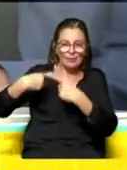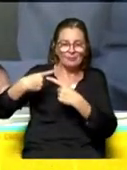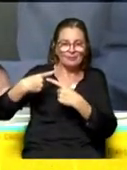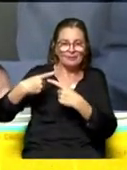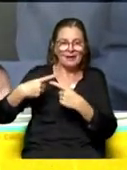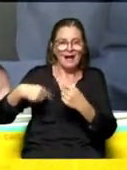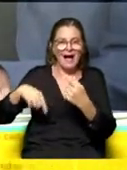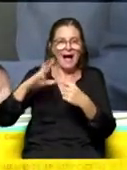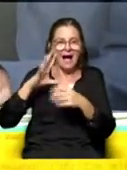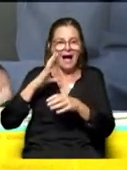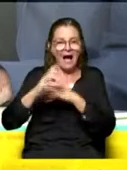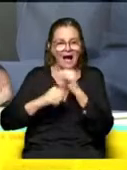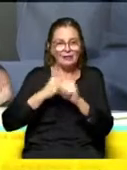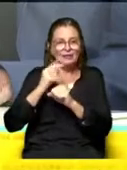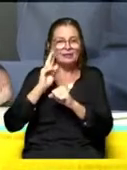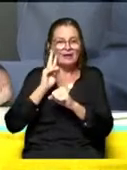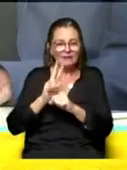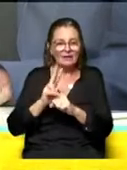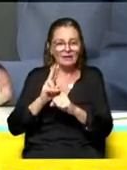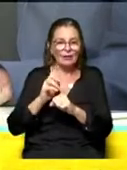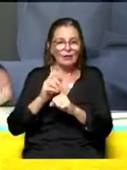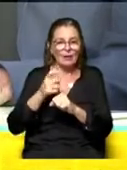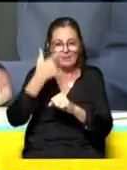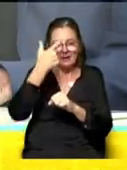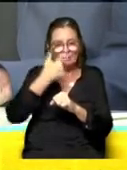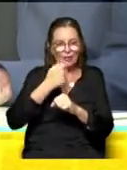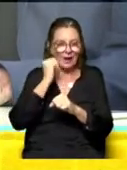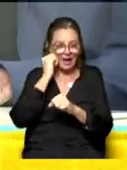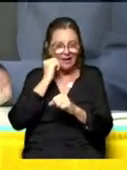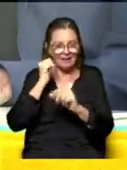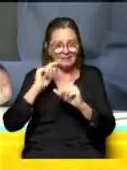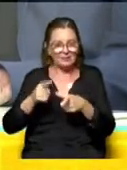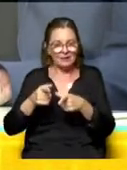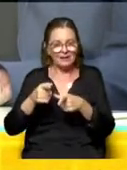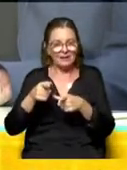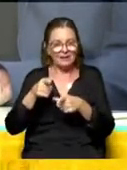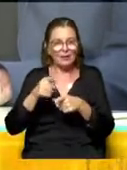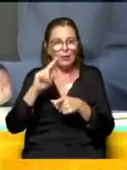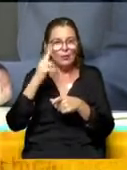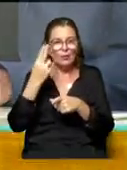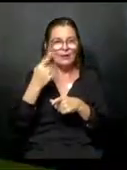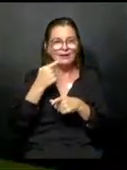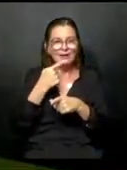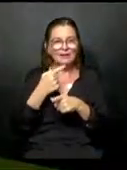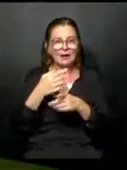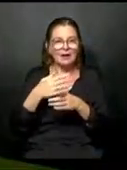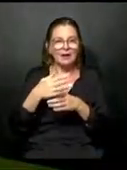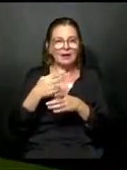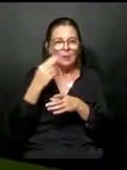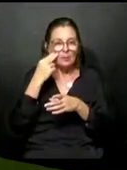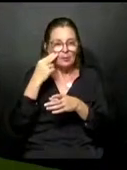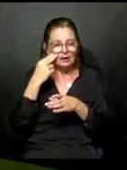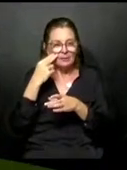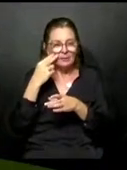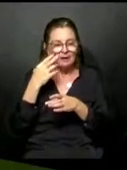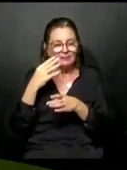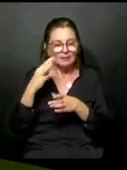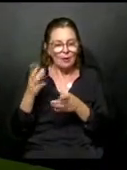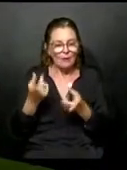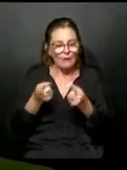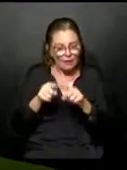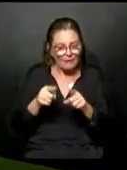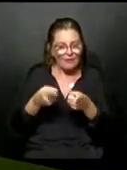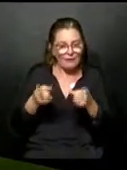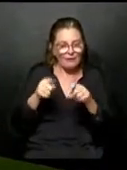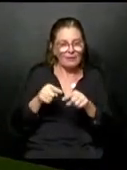ver con lo racial. Y de verdad, ahí en Uruguay, por más que después los indicadores macroeconómicos se recuperan,